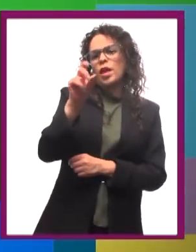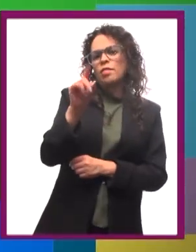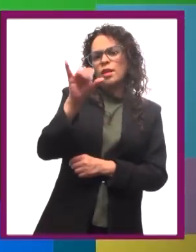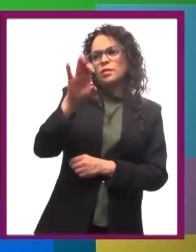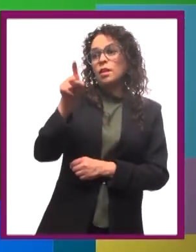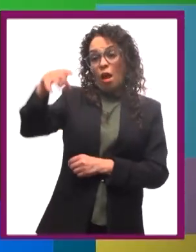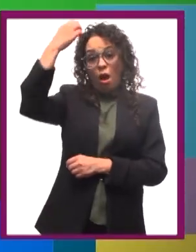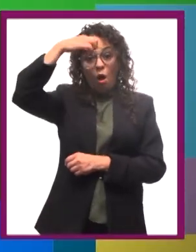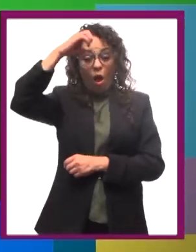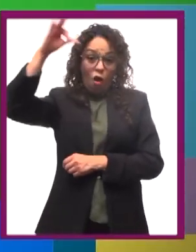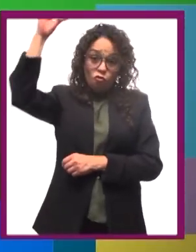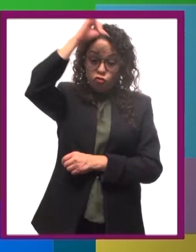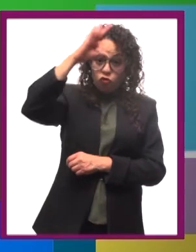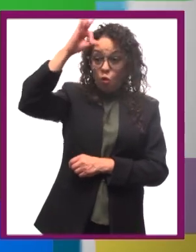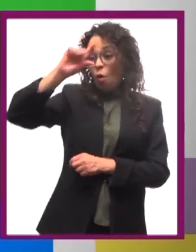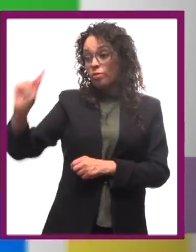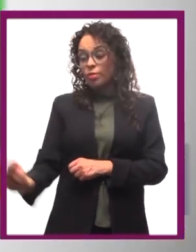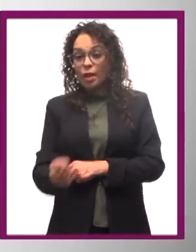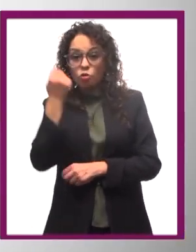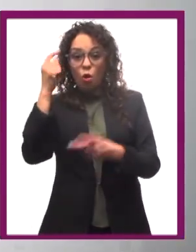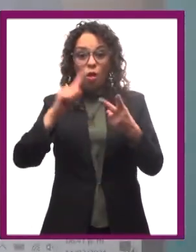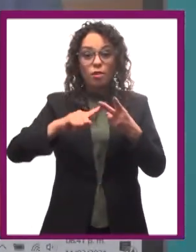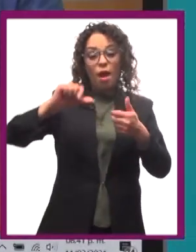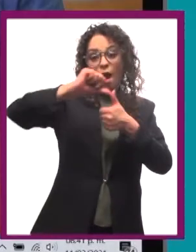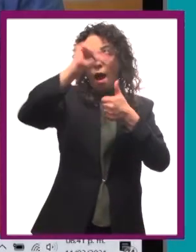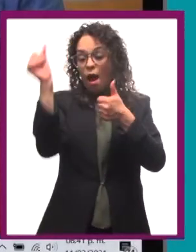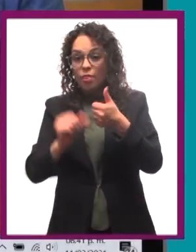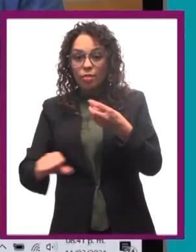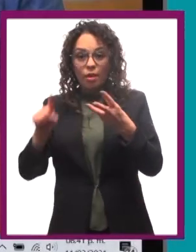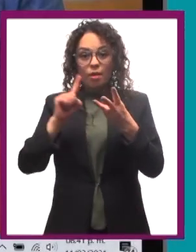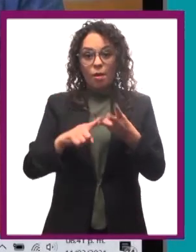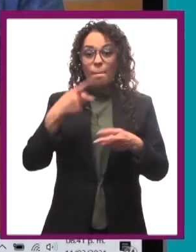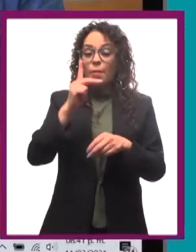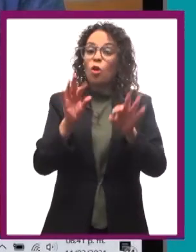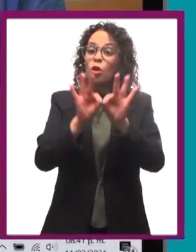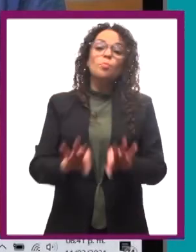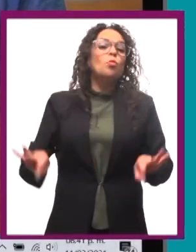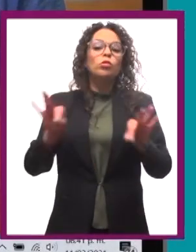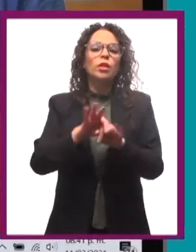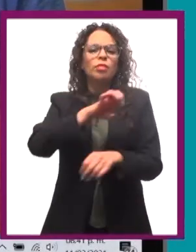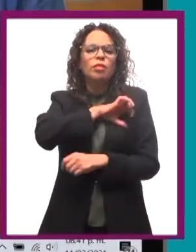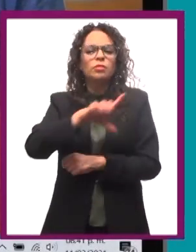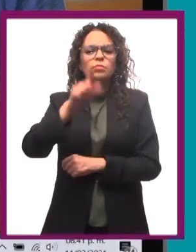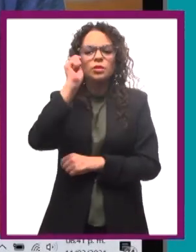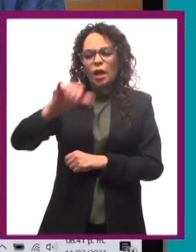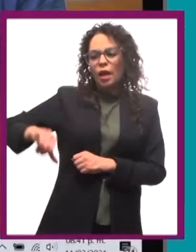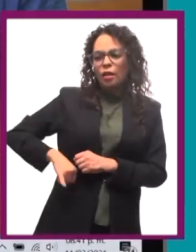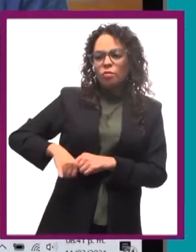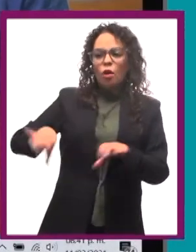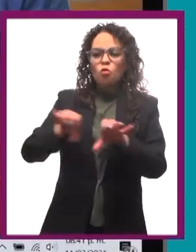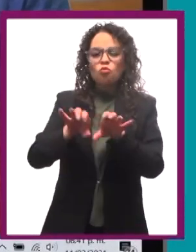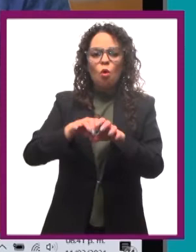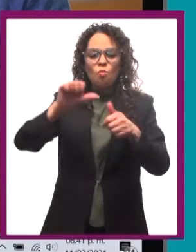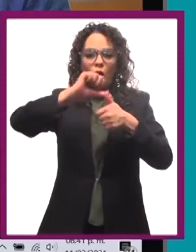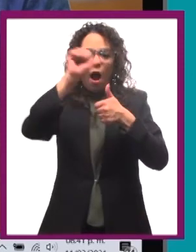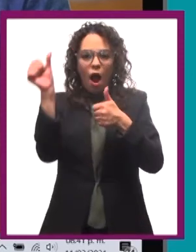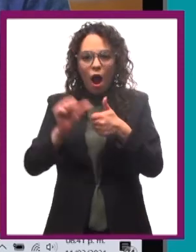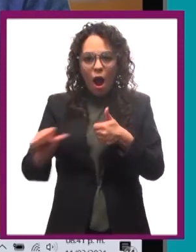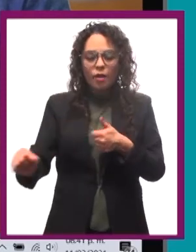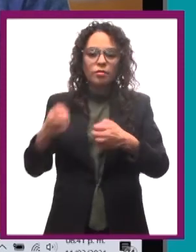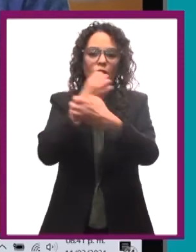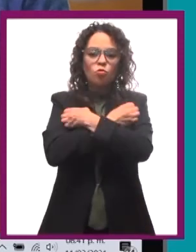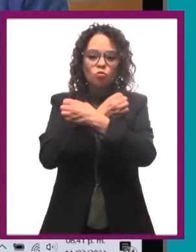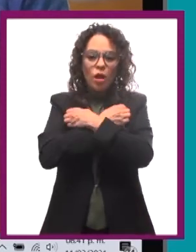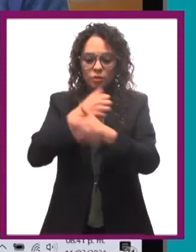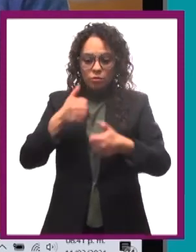Cabañes. Ella sí es experta en filosofía, tecnología y arte, pero con especial interés en cómo la expresión, el arte,